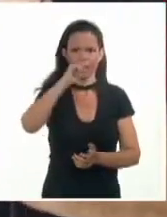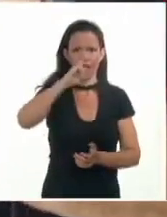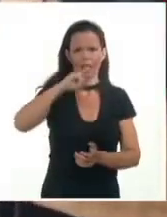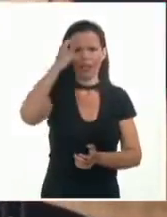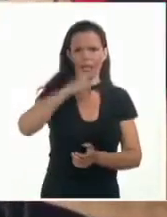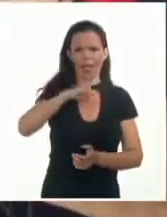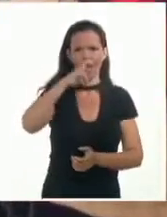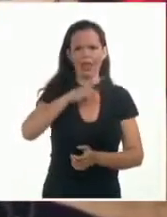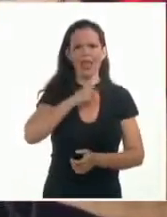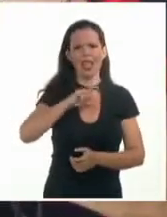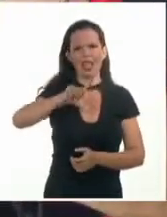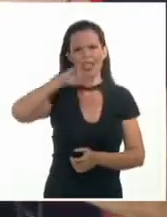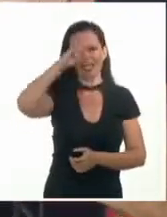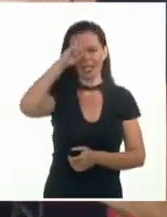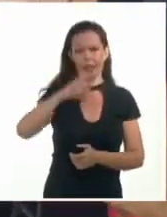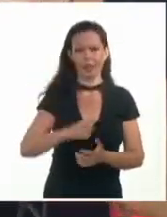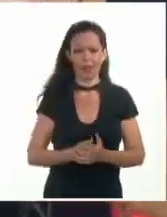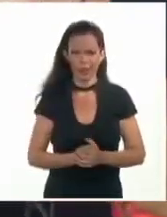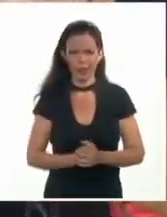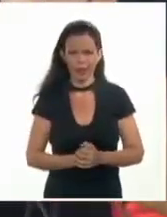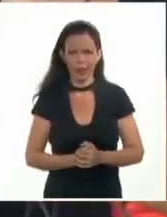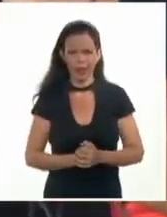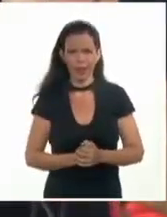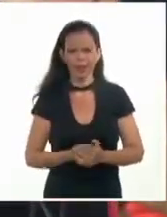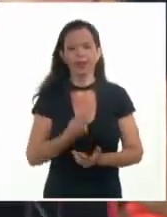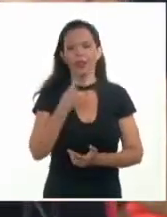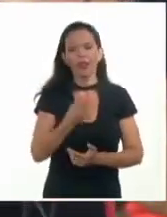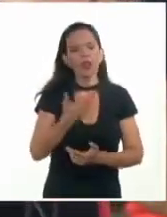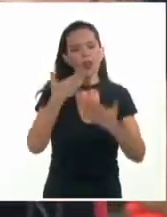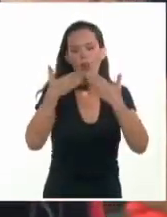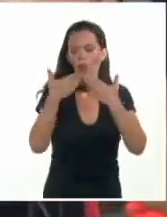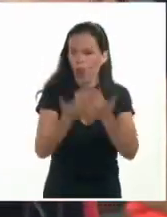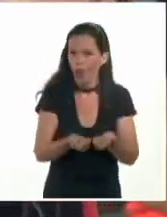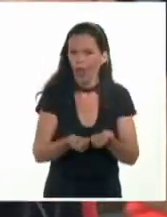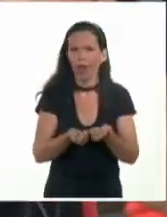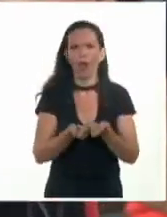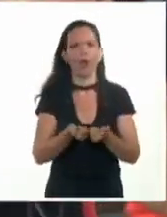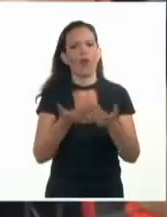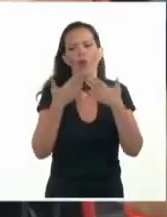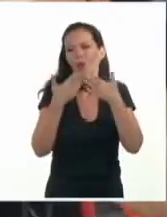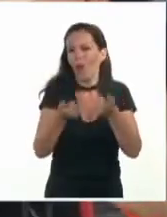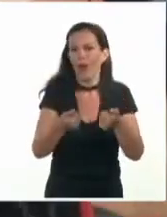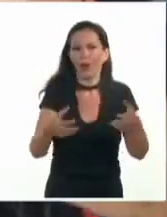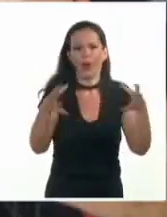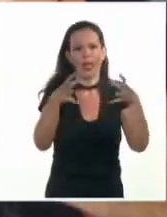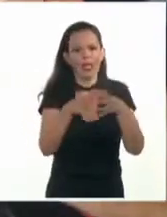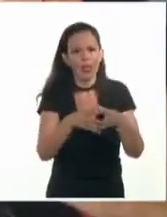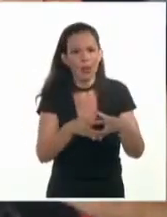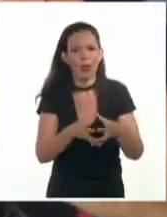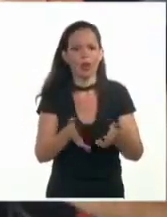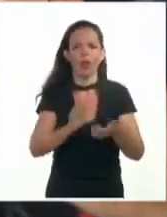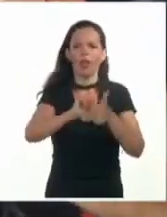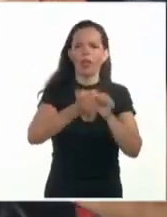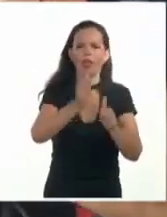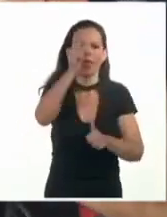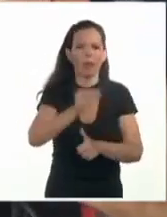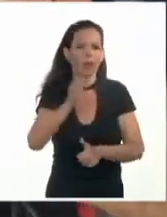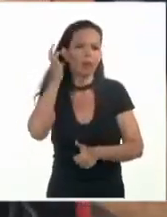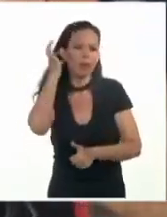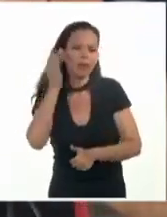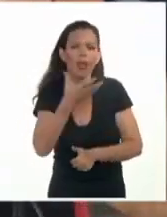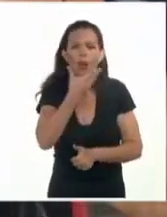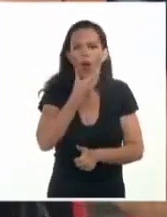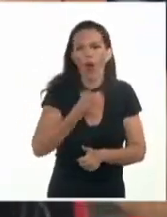Satisfactorio. El por equipo fue muy bueno. La muchachita no se portó muy bien y el